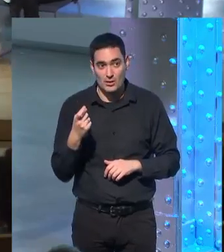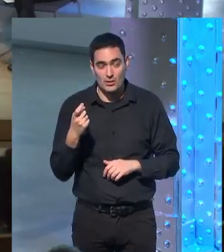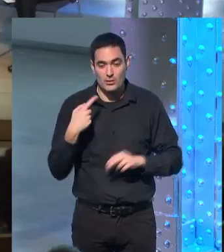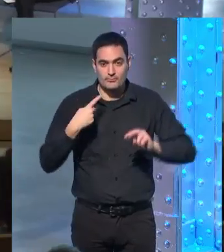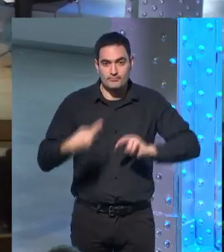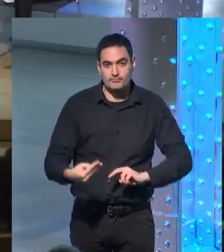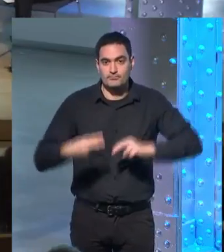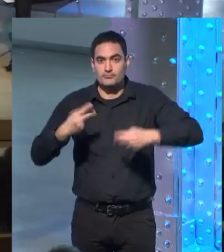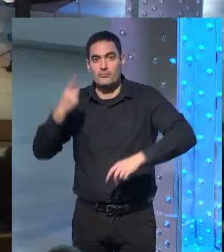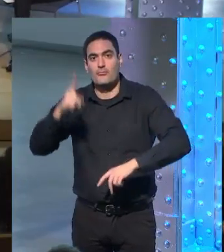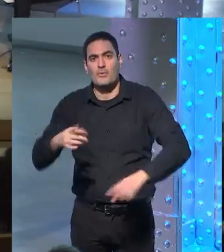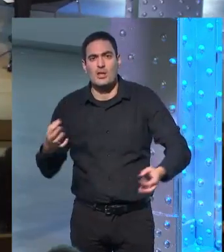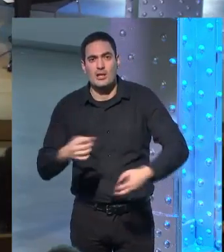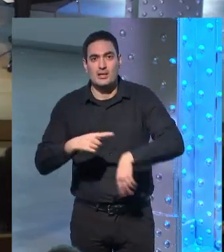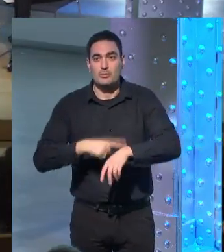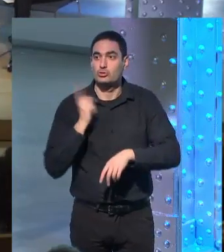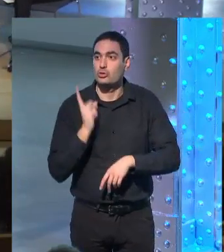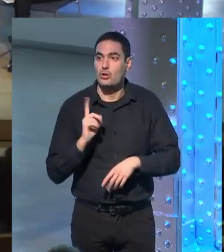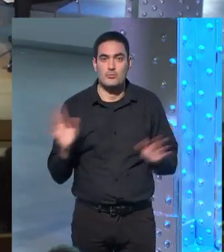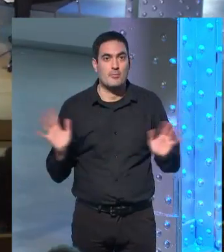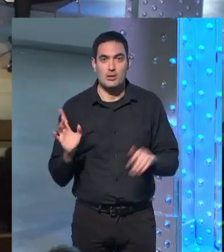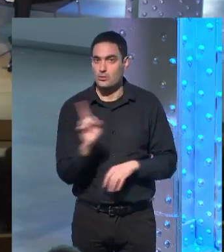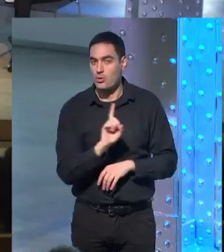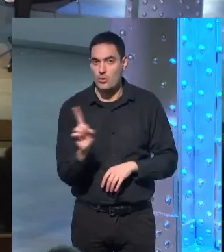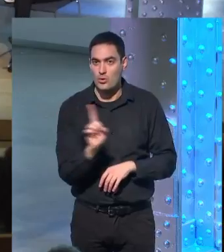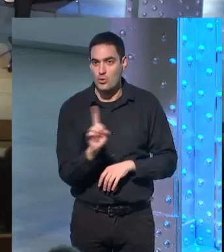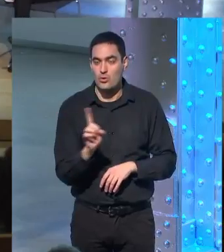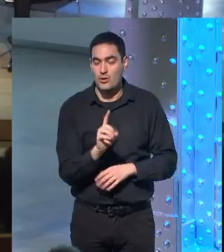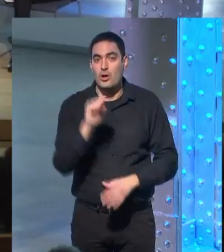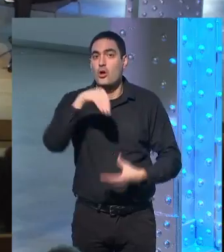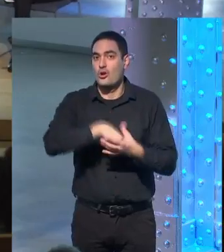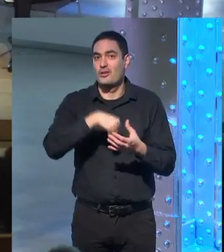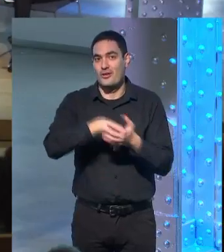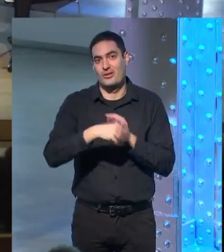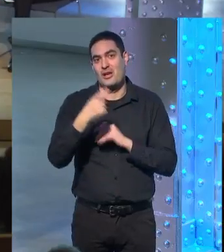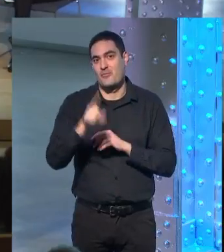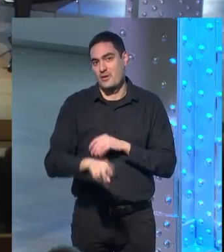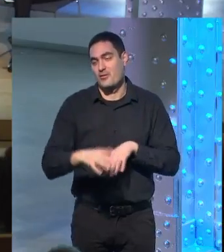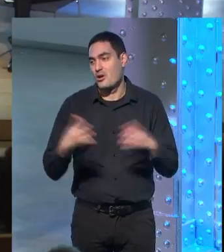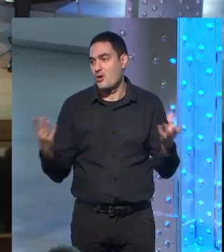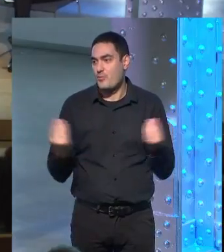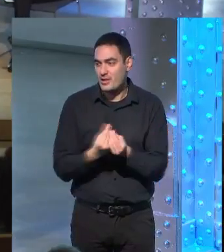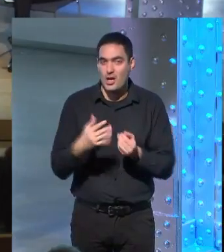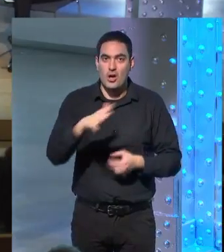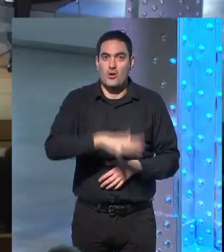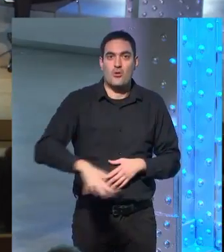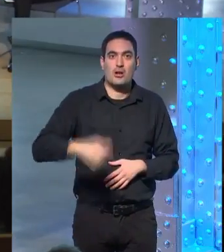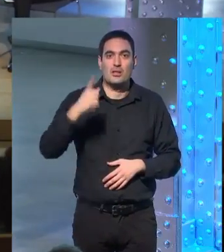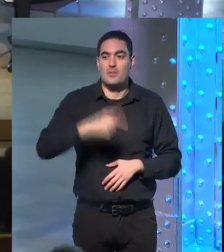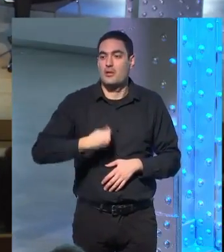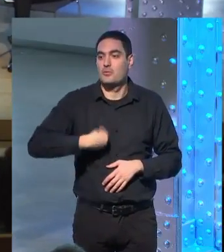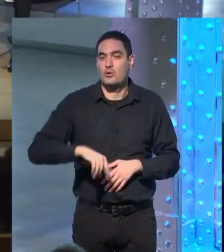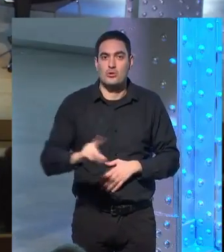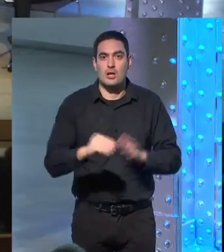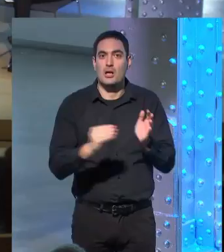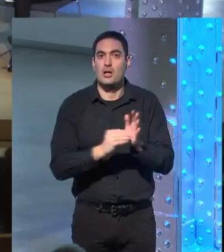introduciría también que no solo es el tiempo, sino que es efectivamente el contenido, la compañía y el lugar. O sea, no es lo mismo a veces